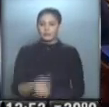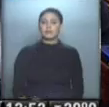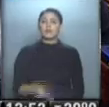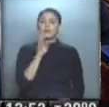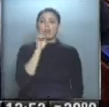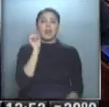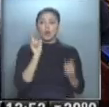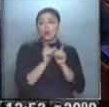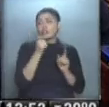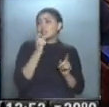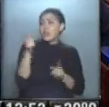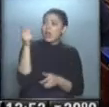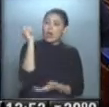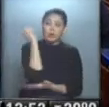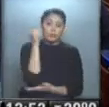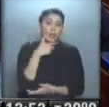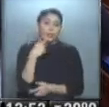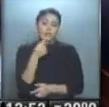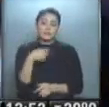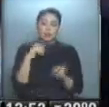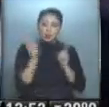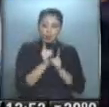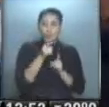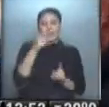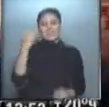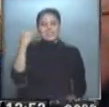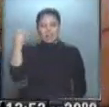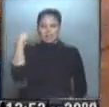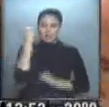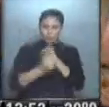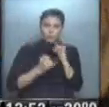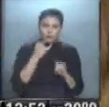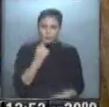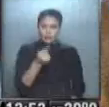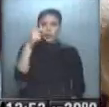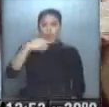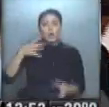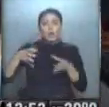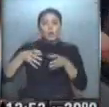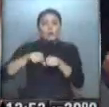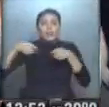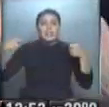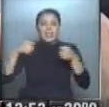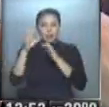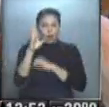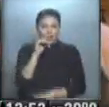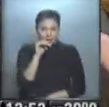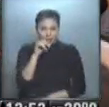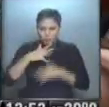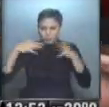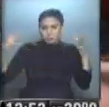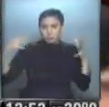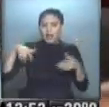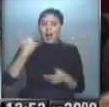salvo que el economista quiera aportar algo, creo que lo hemos contestado. Sí. El volumen que hoy tiene el Grupo Clarín impide, ya sea a través de